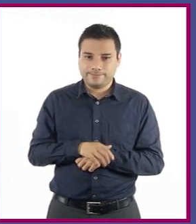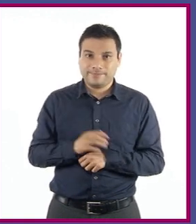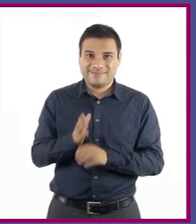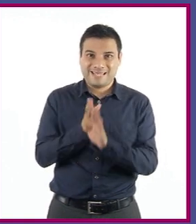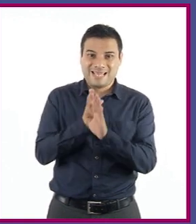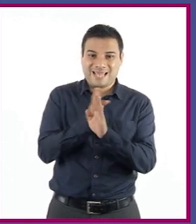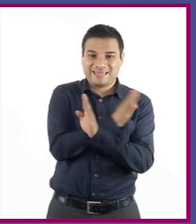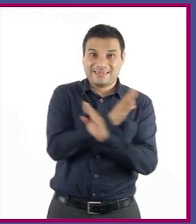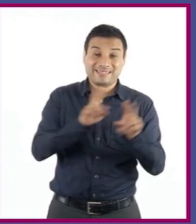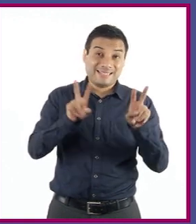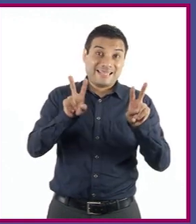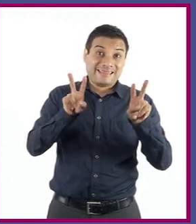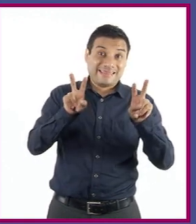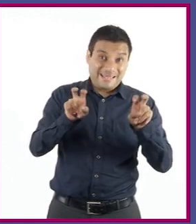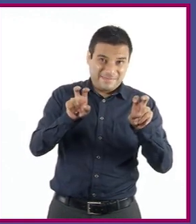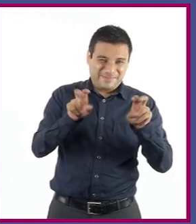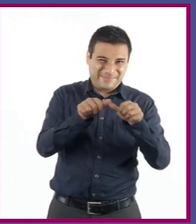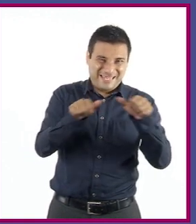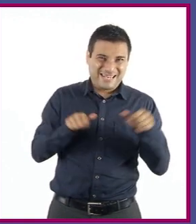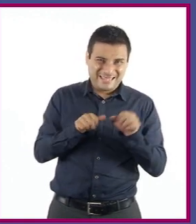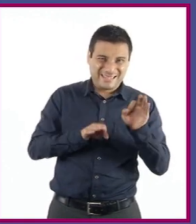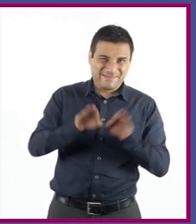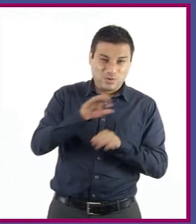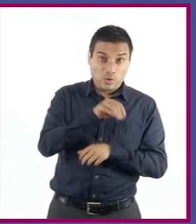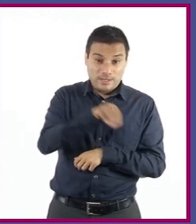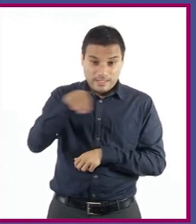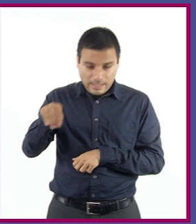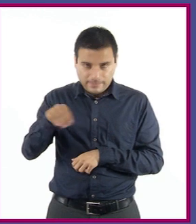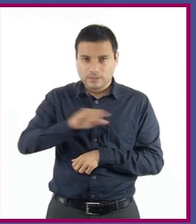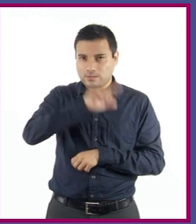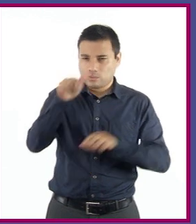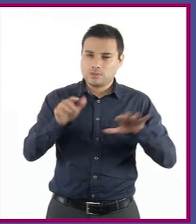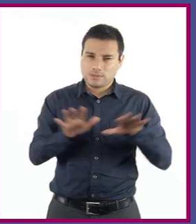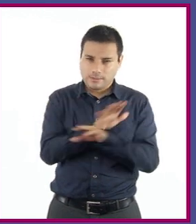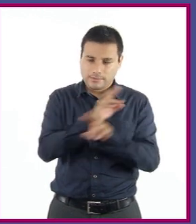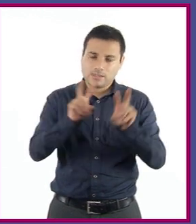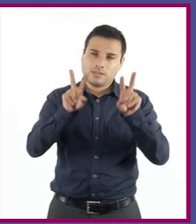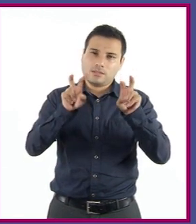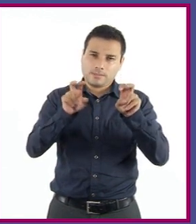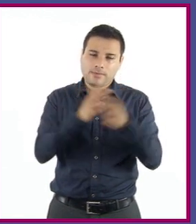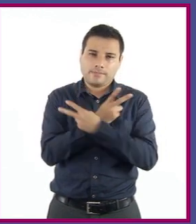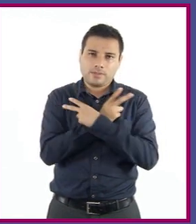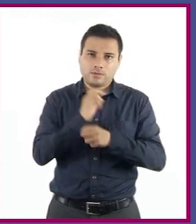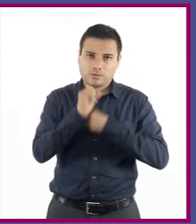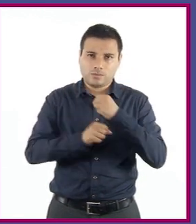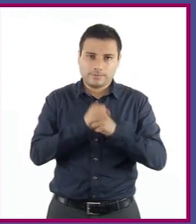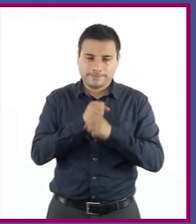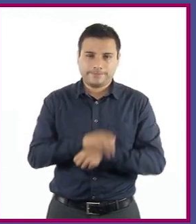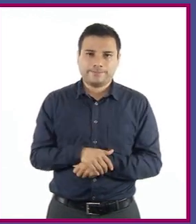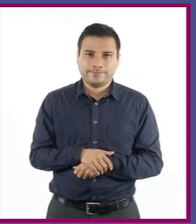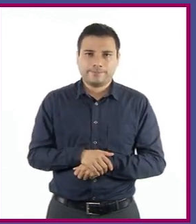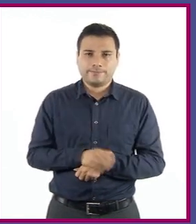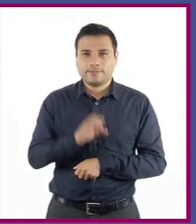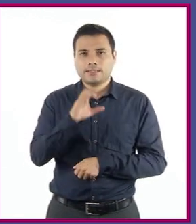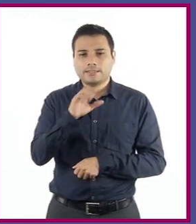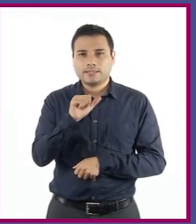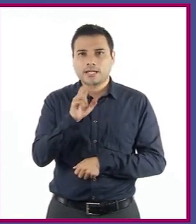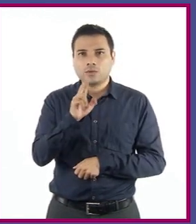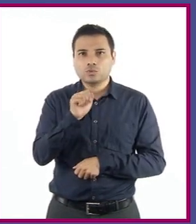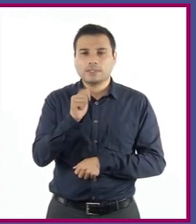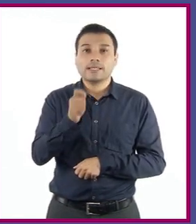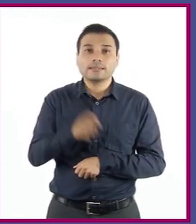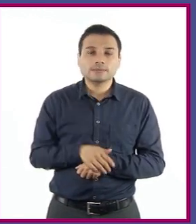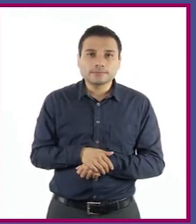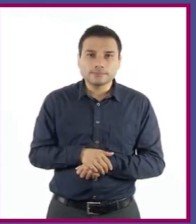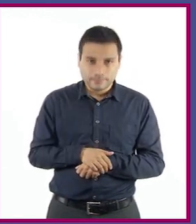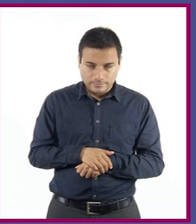la solicitud de cambio de área de trabajo al tema de las vacaciones anuales. Causa. Introduce ideas como